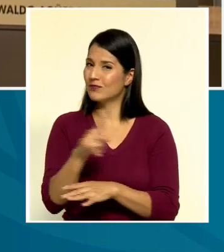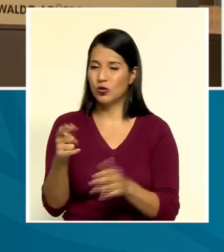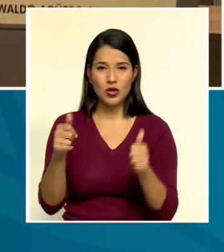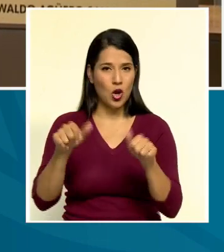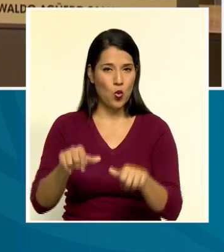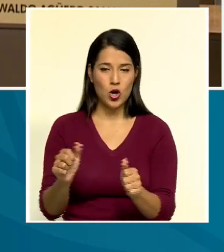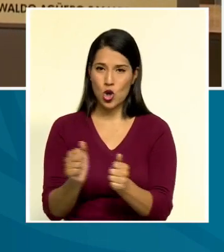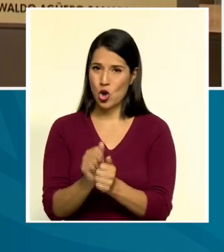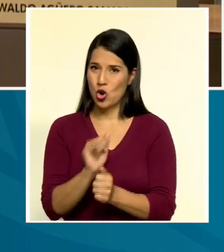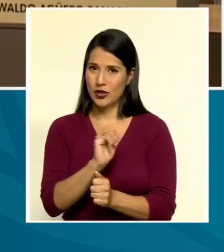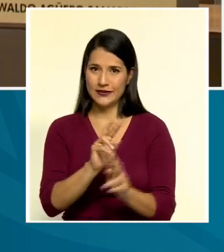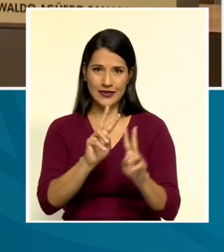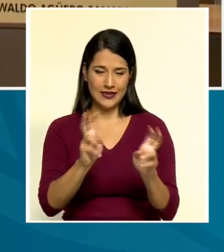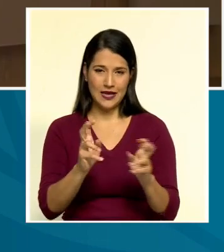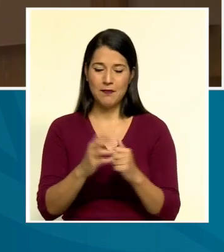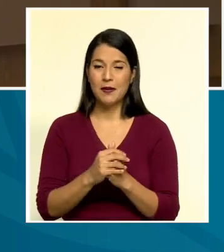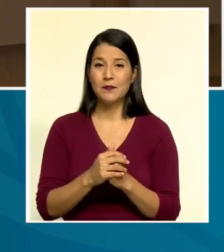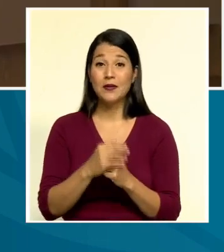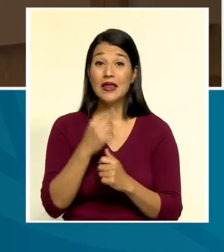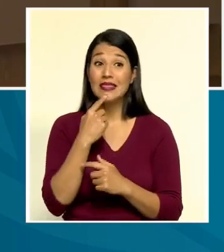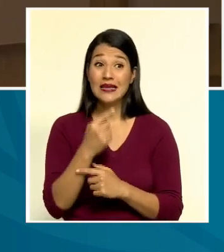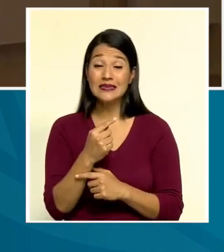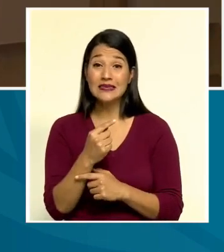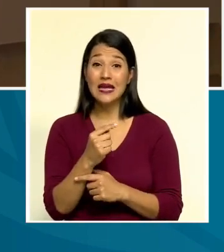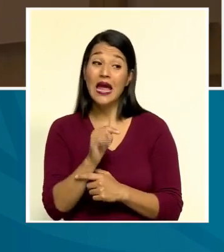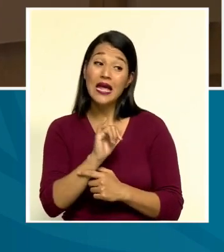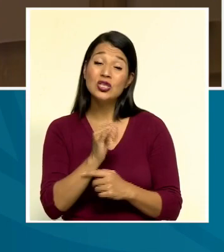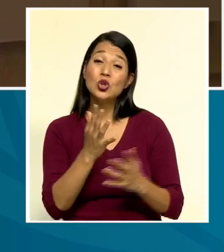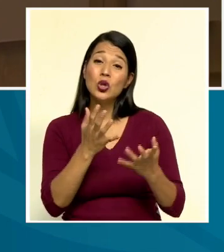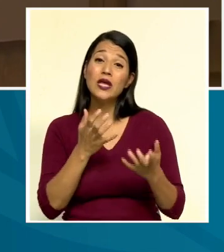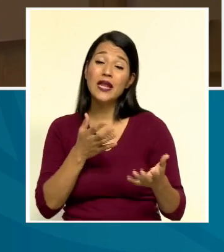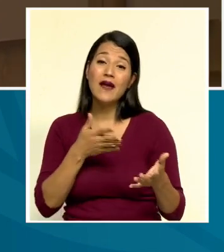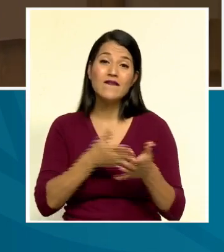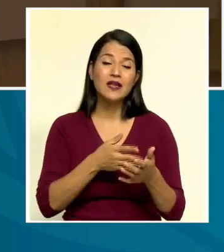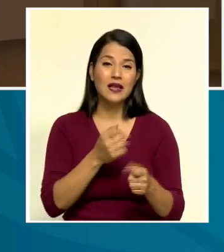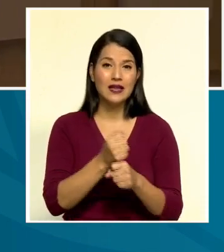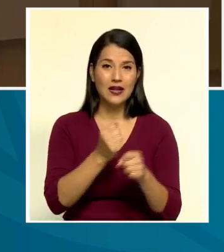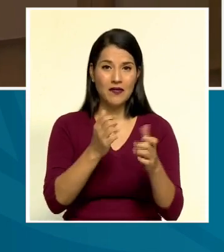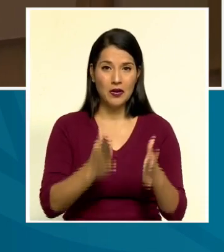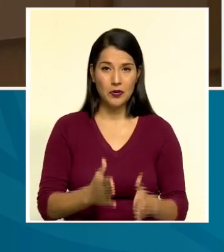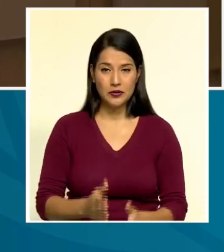una ocasión para hacerle daño a los trabajadores.